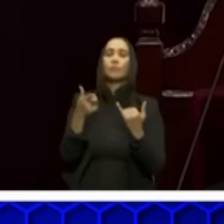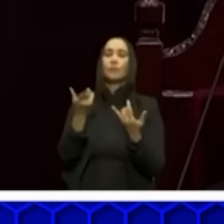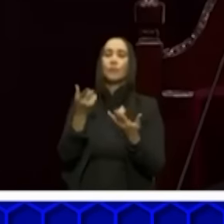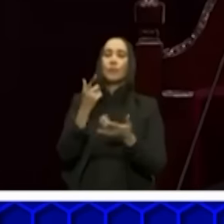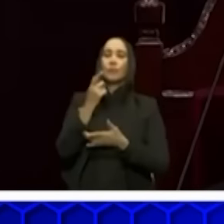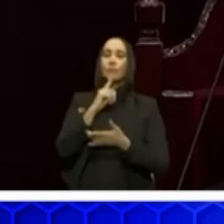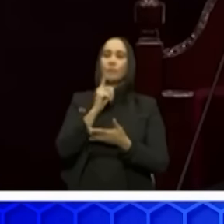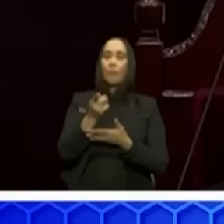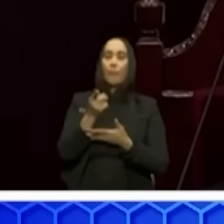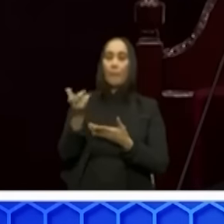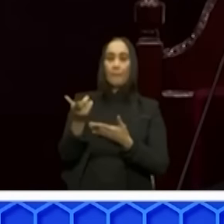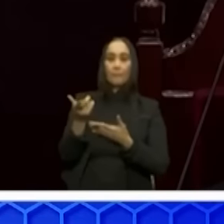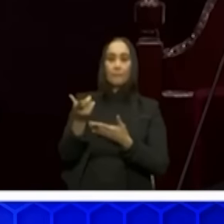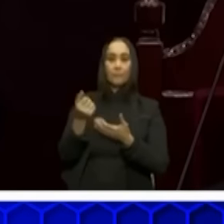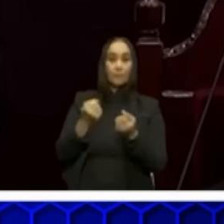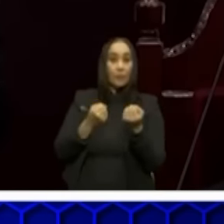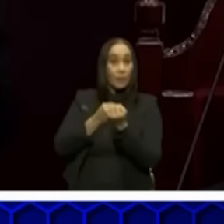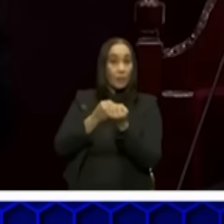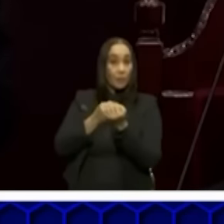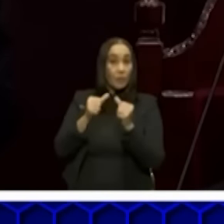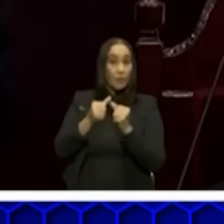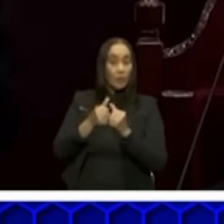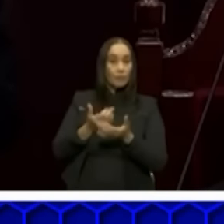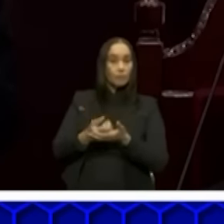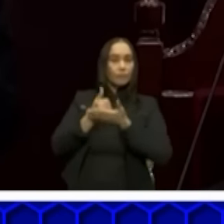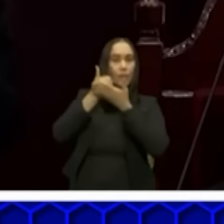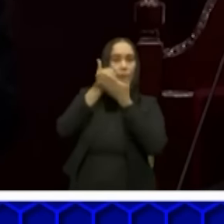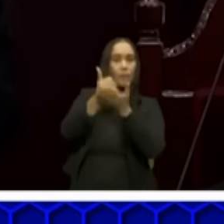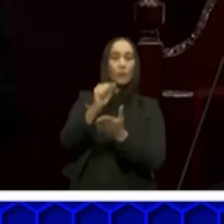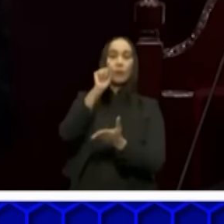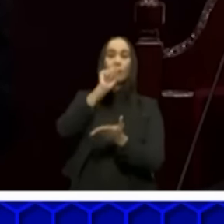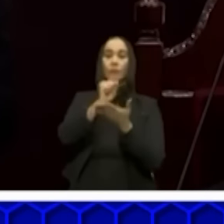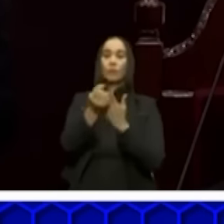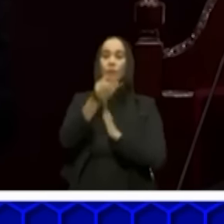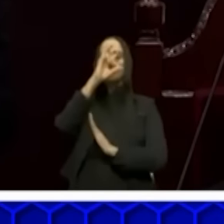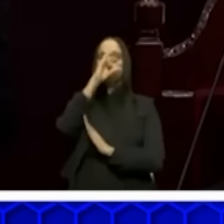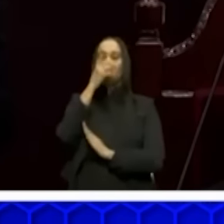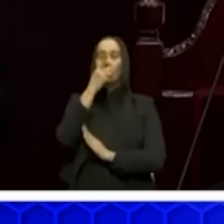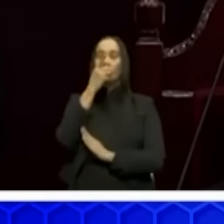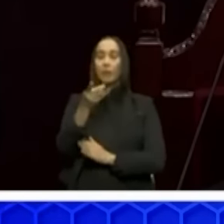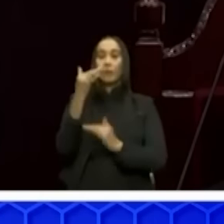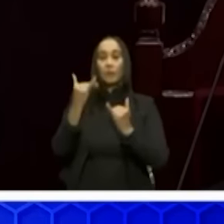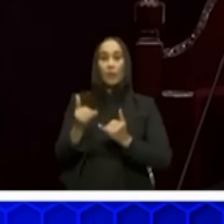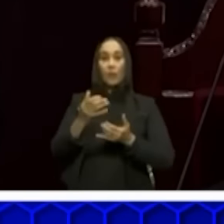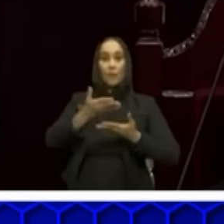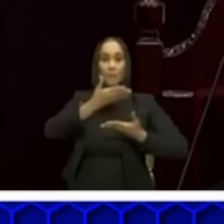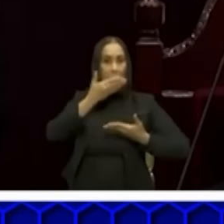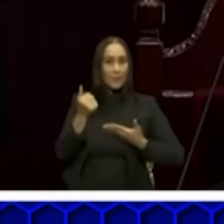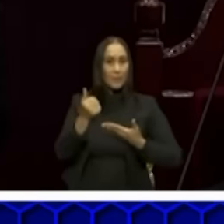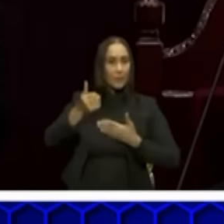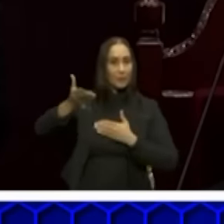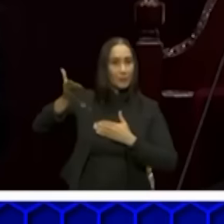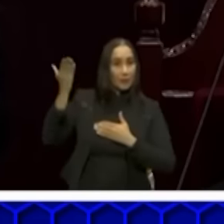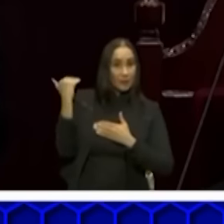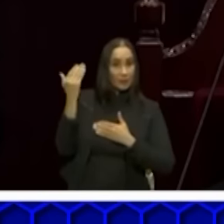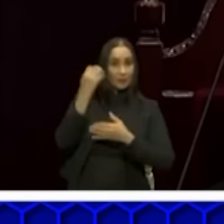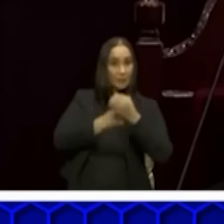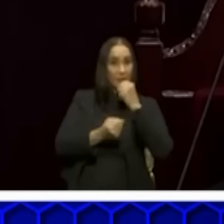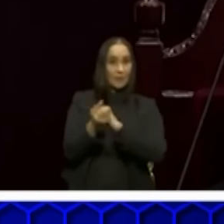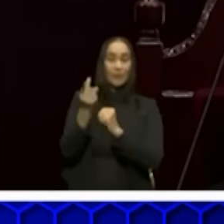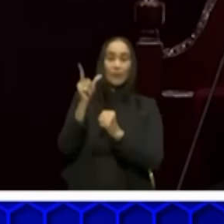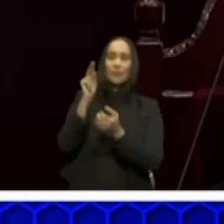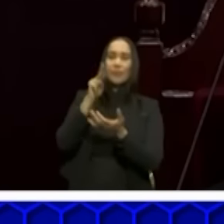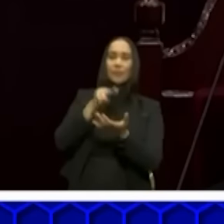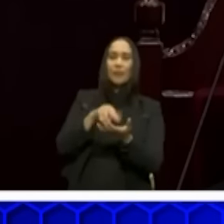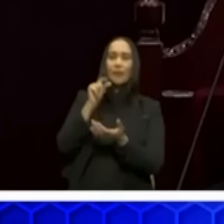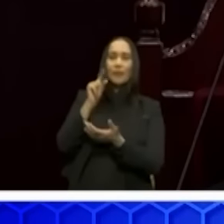director de la cas se está haciendo y yo creo que eso es lo más importante que el país Yo soy un hombre faraónico yo no lo